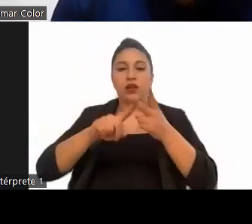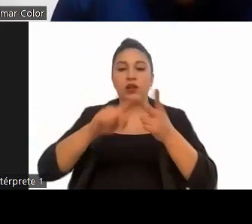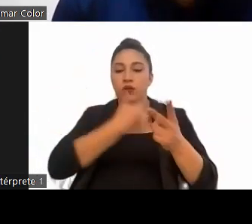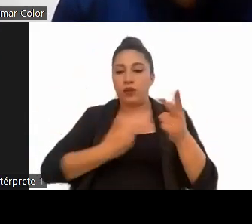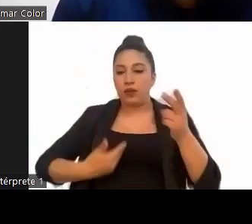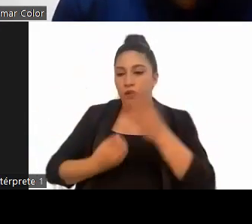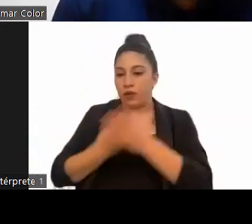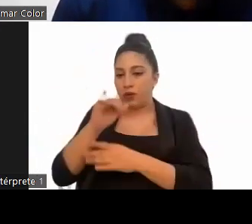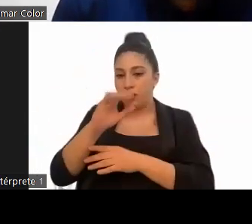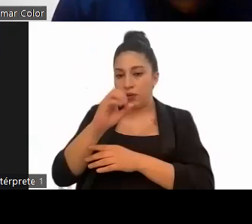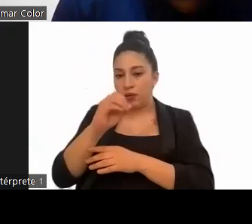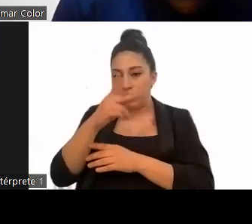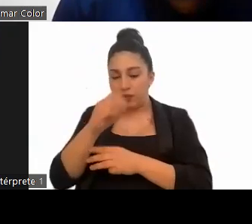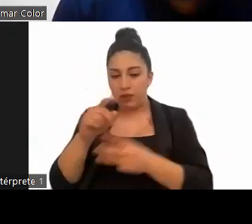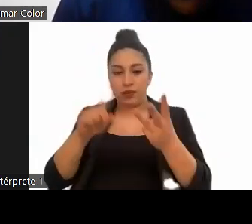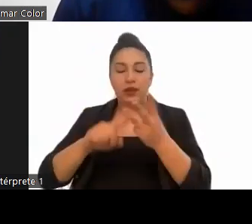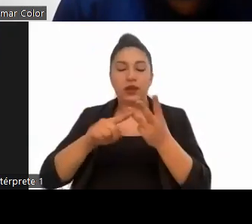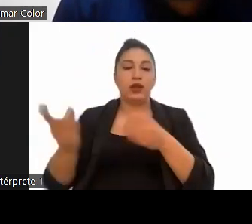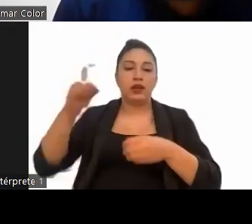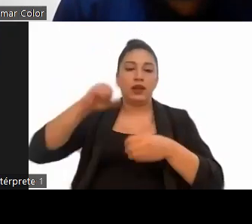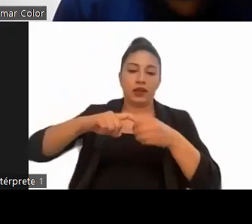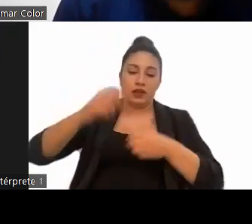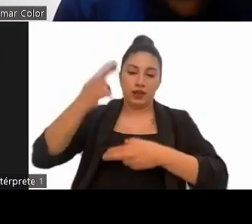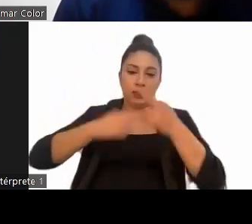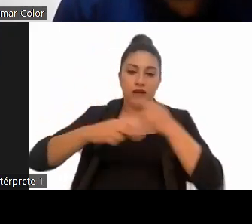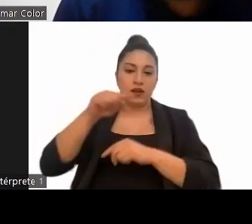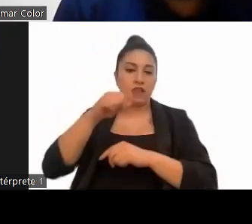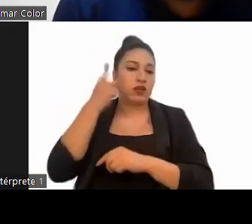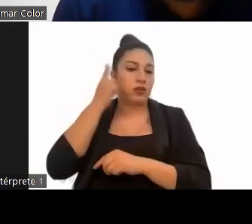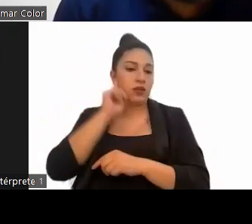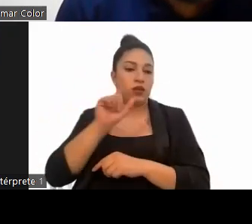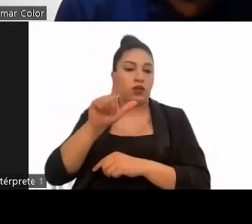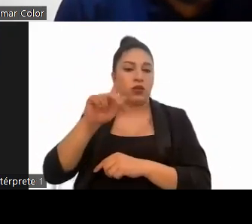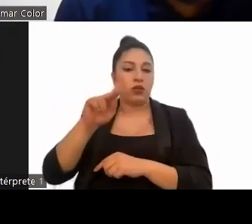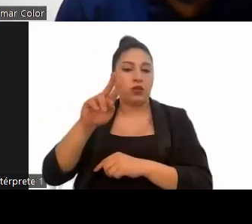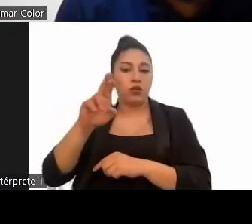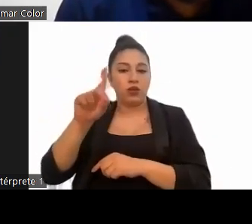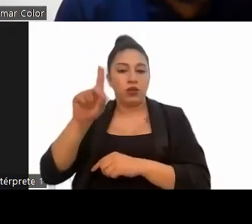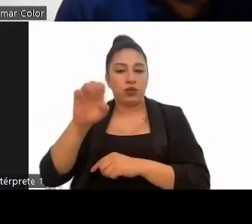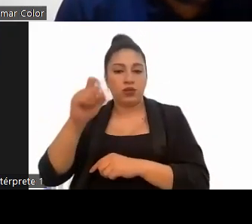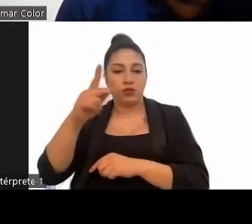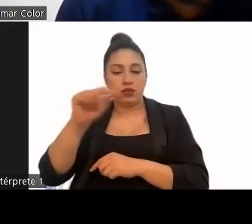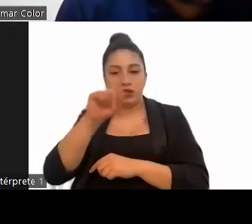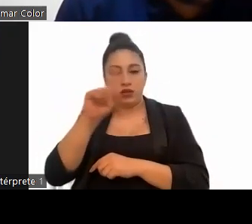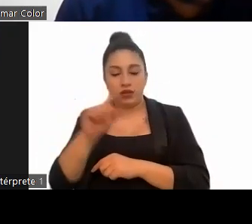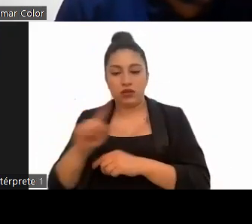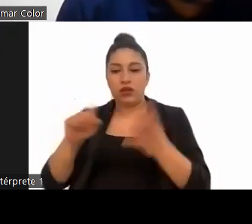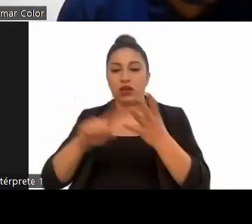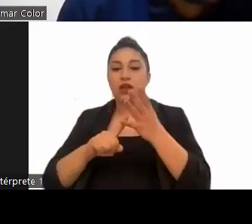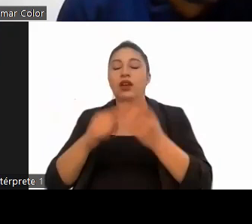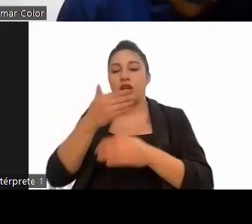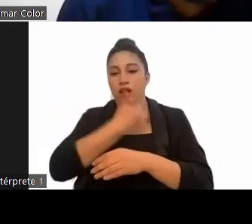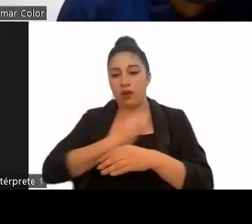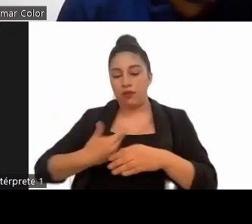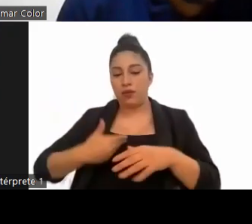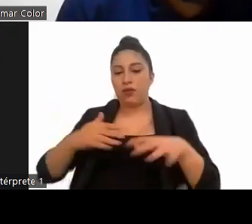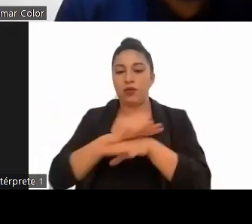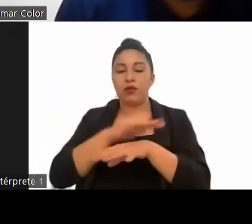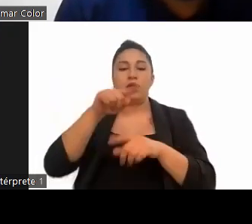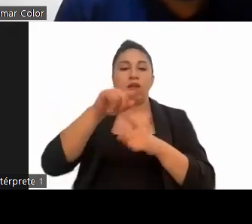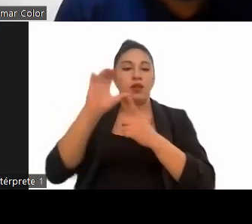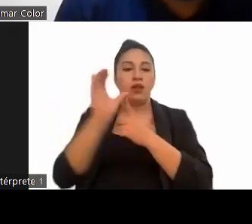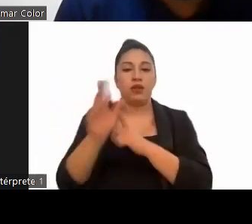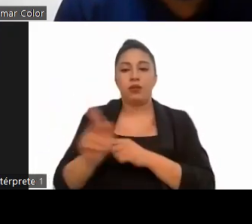mesa directiva, Junta de Coordinación Política del Congreso de la Ciudad de México, así como de la diputada María de Lourdes Paz Reyes y de la Comisión de Pueblos,